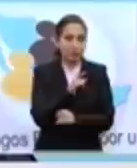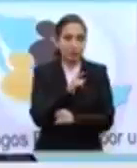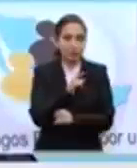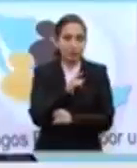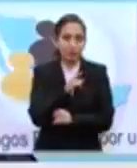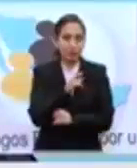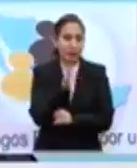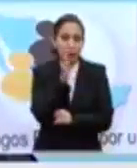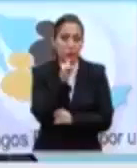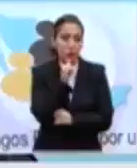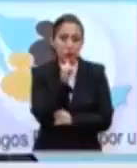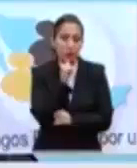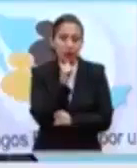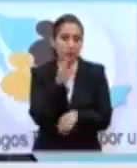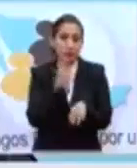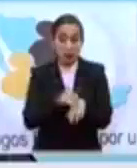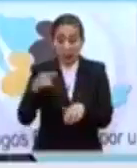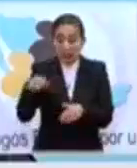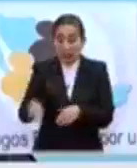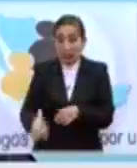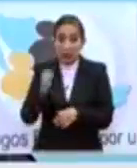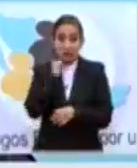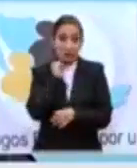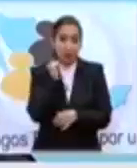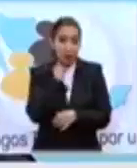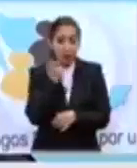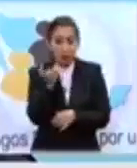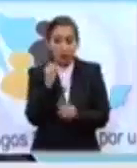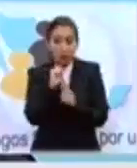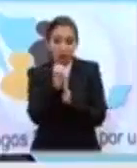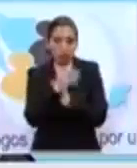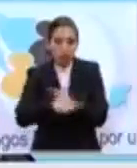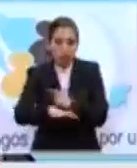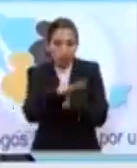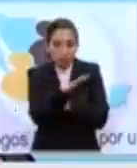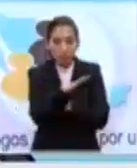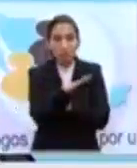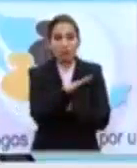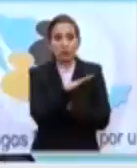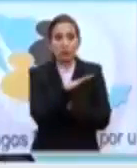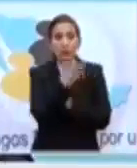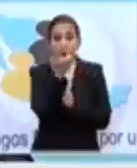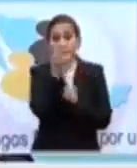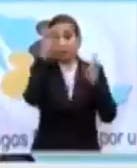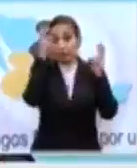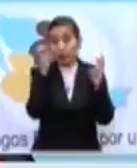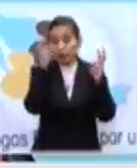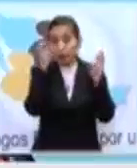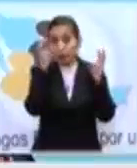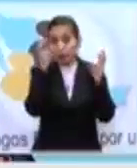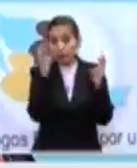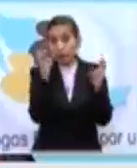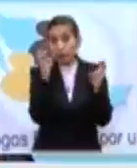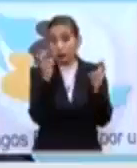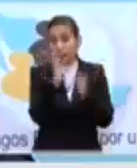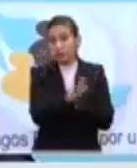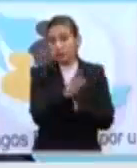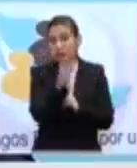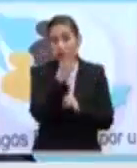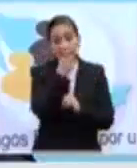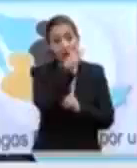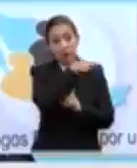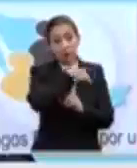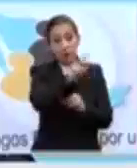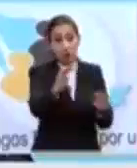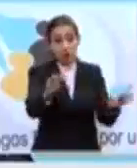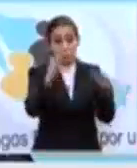no podemos permitir el Senado de la República esta situación, y dado que es el tema, para decirle a todos los que nos